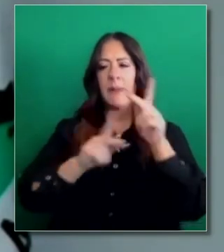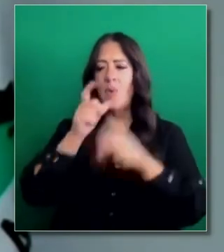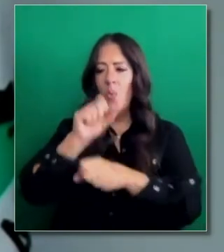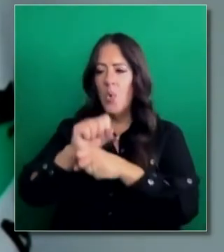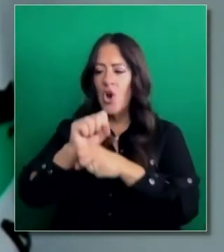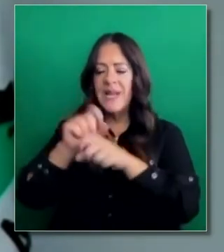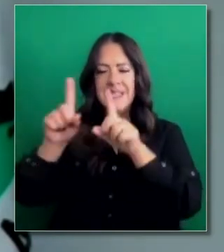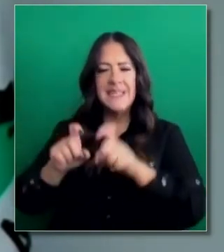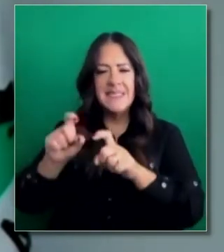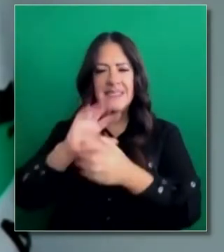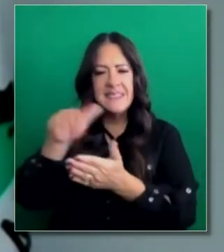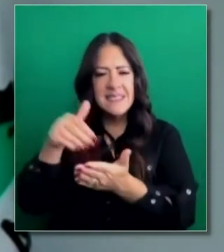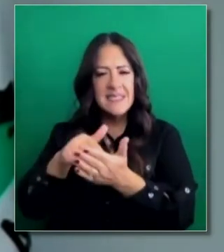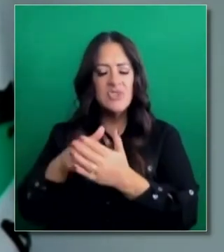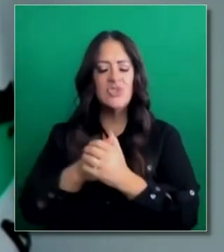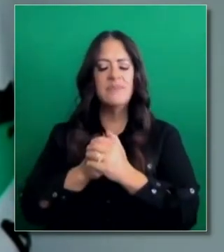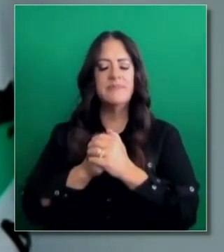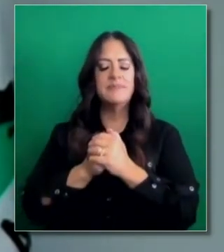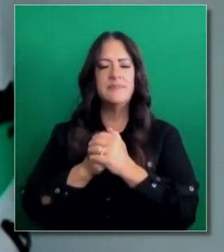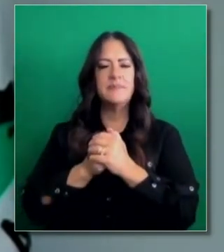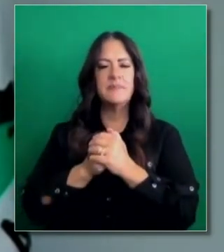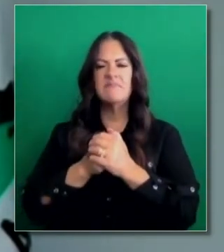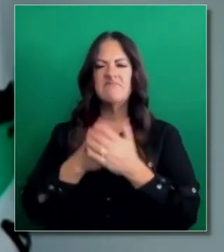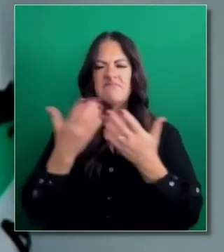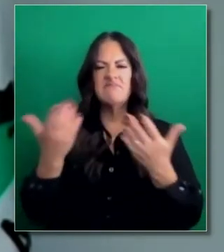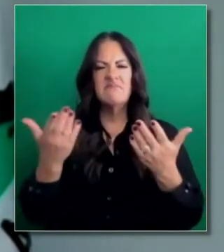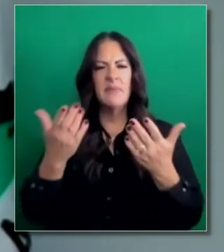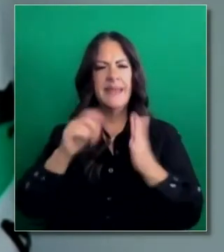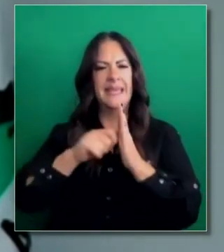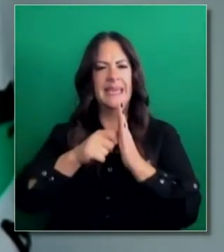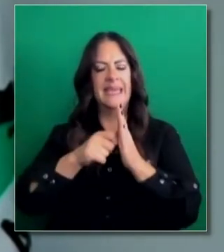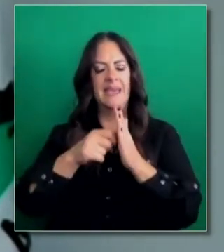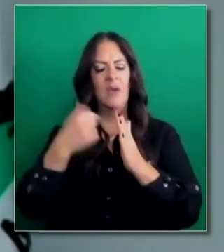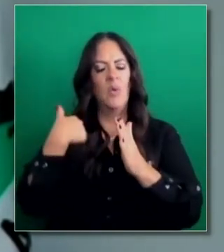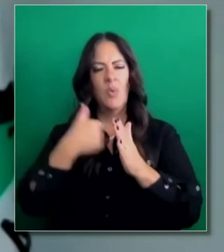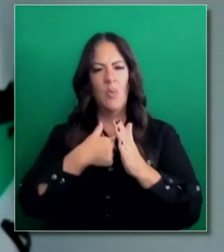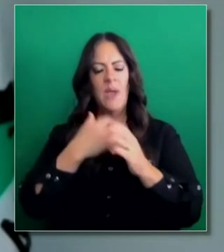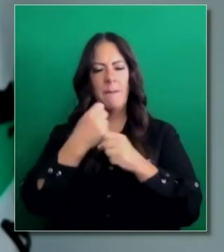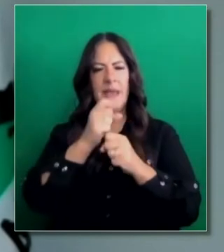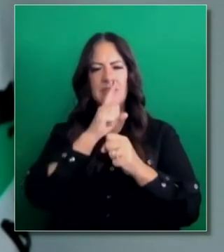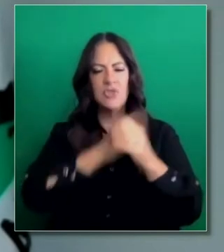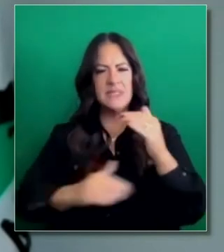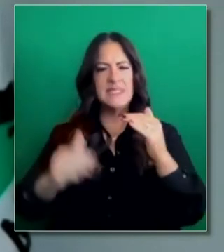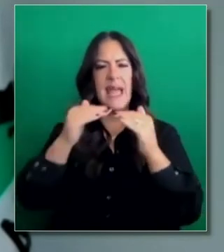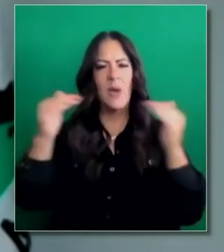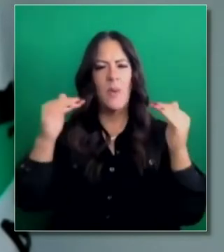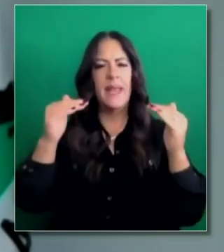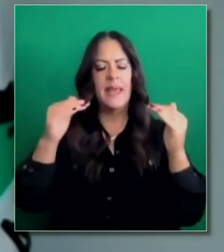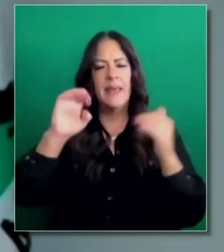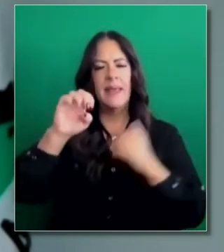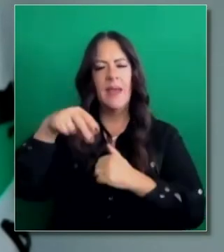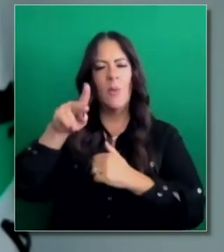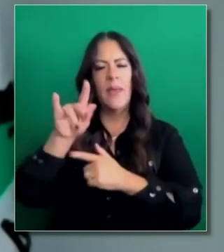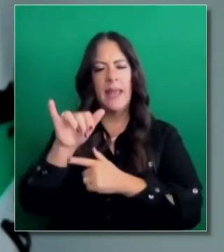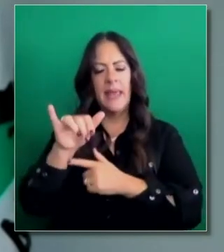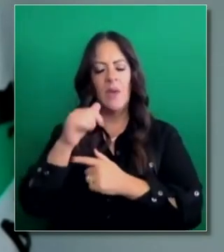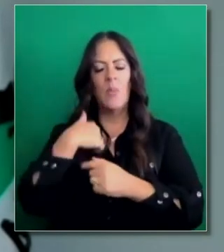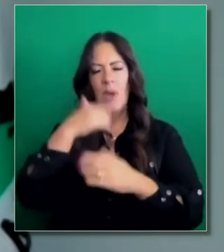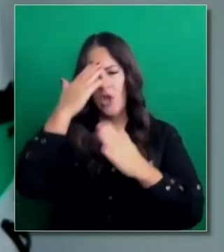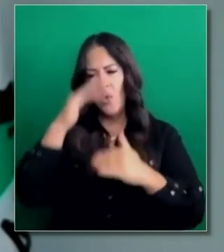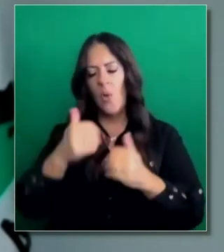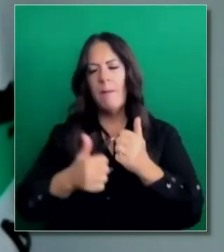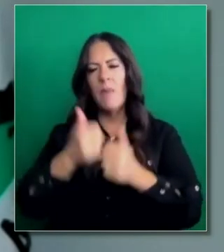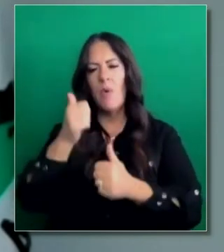líneas frontales y queremos entonces estar concentrados en lo que es la